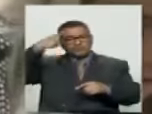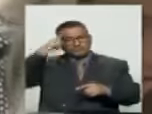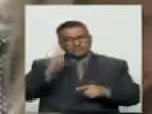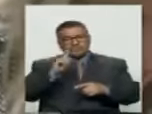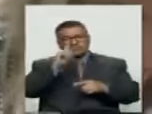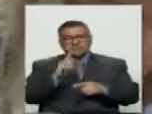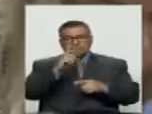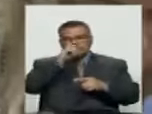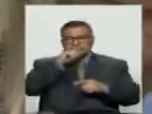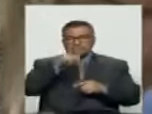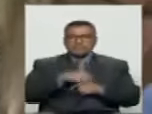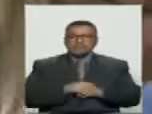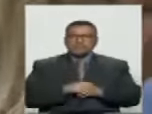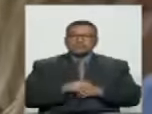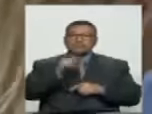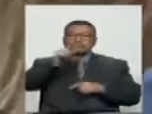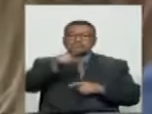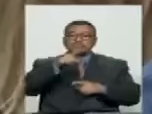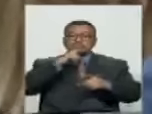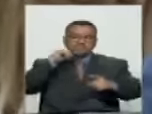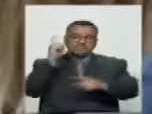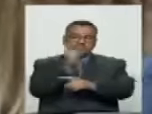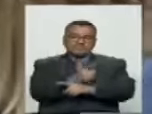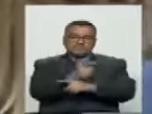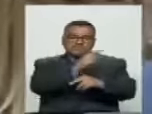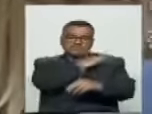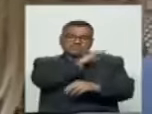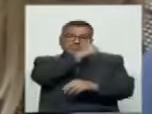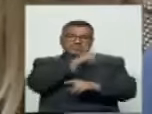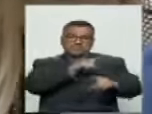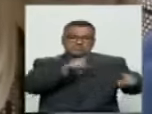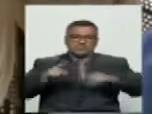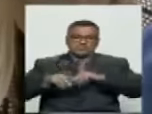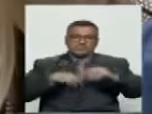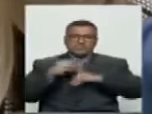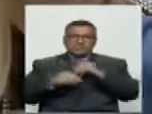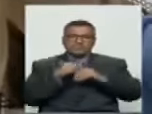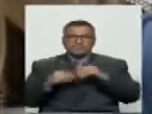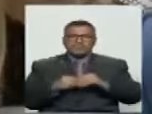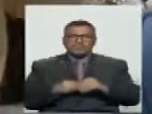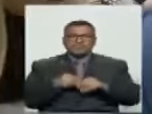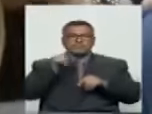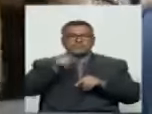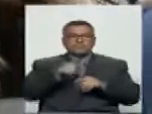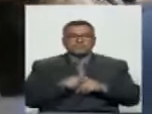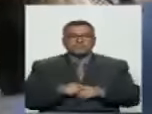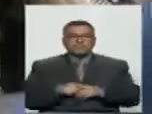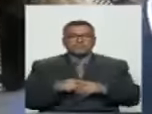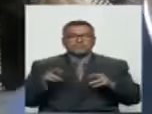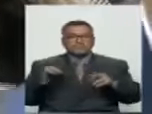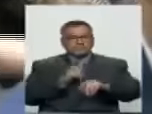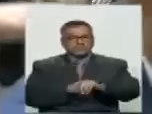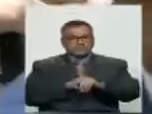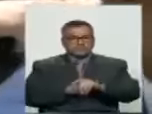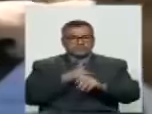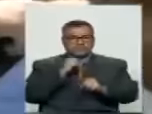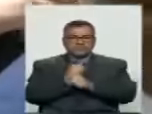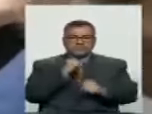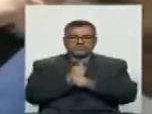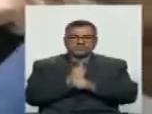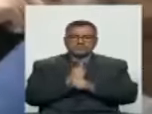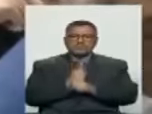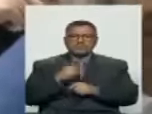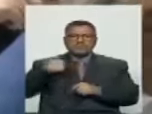vez por año. La obligación de los directivos de rendir cuenta se cumplirá respecto del periodo de sus funciones,